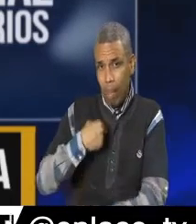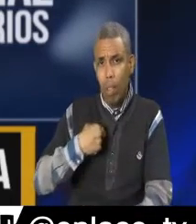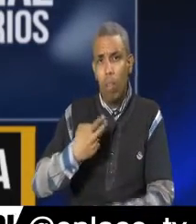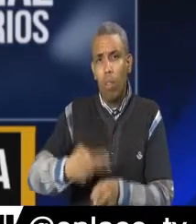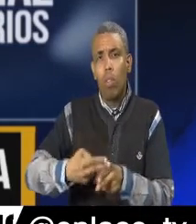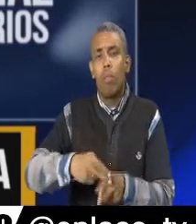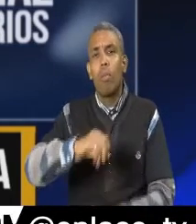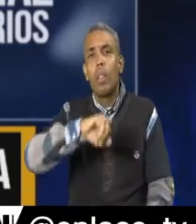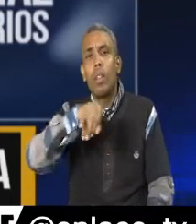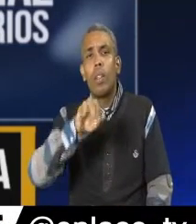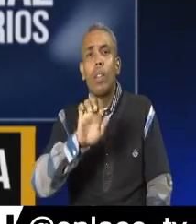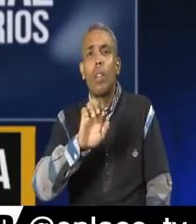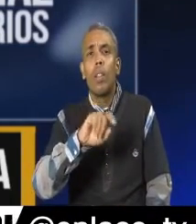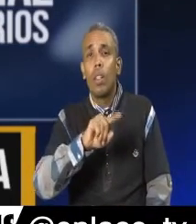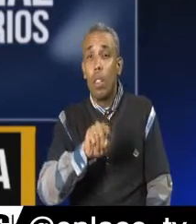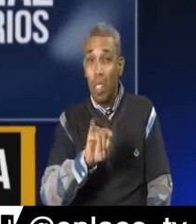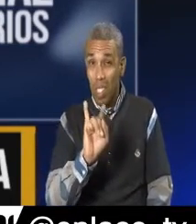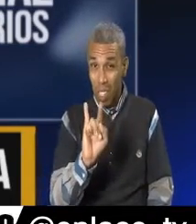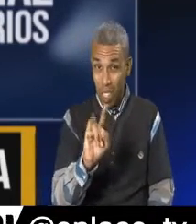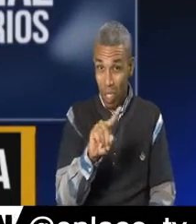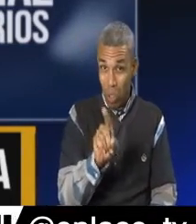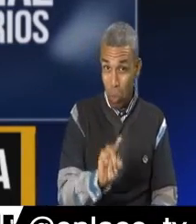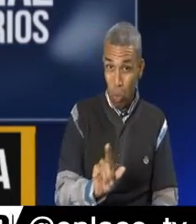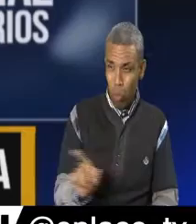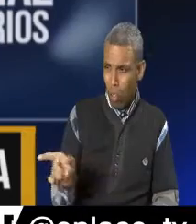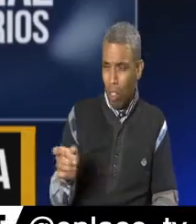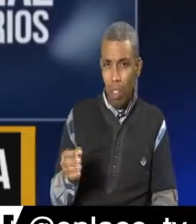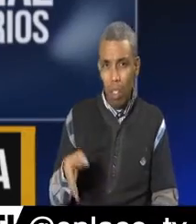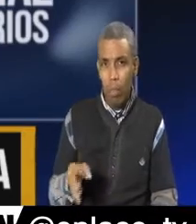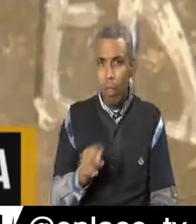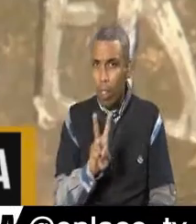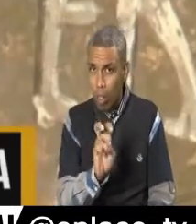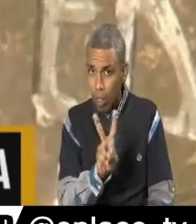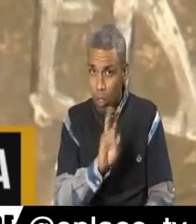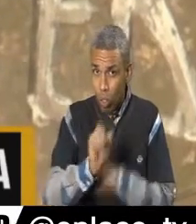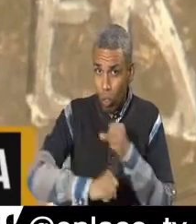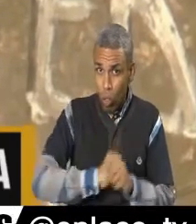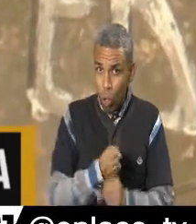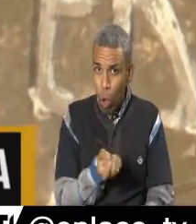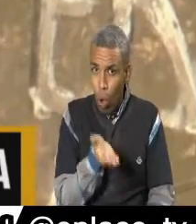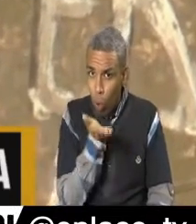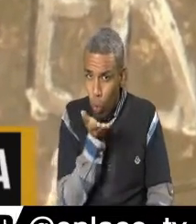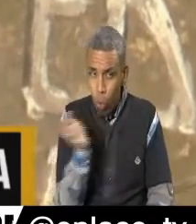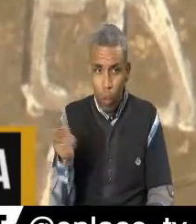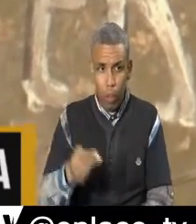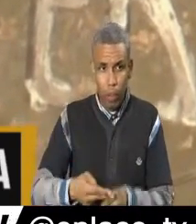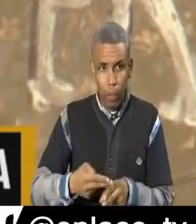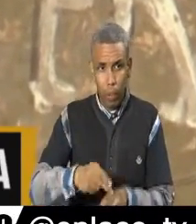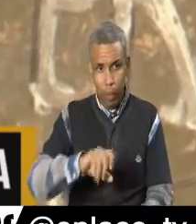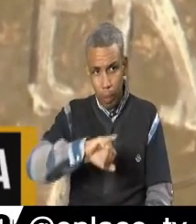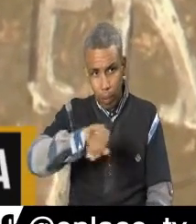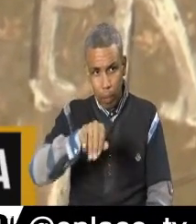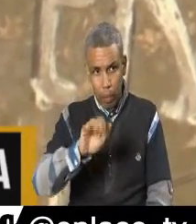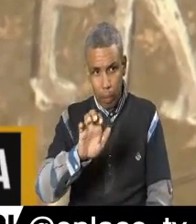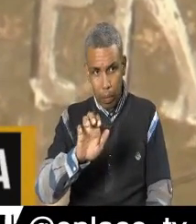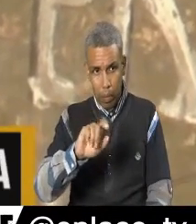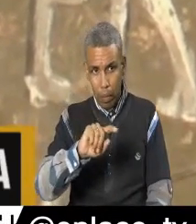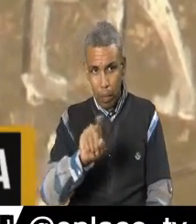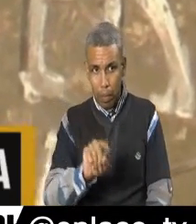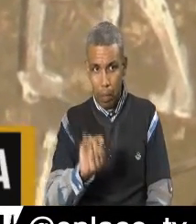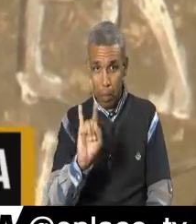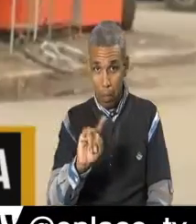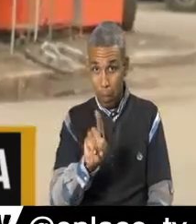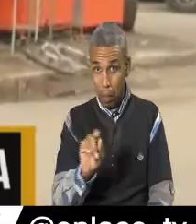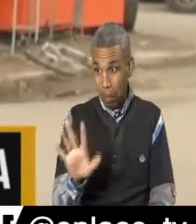Esta información nos la da esta persona, donde nos dice que tiene 72 años, que se llama Jesús, la cual se valora en el